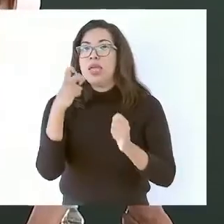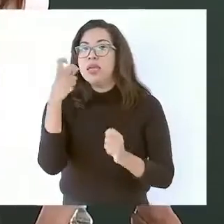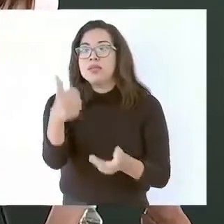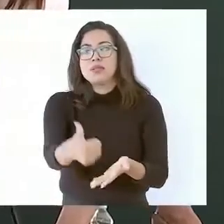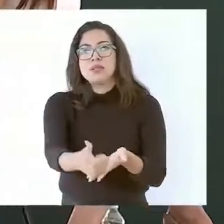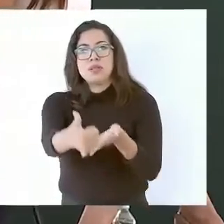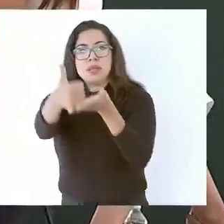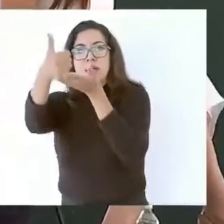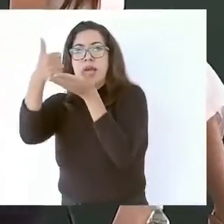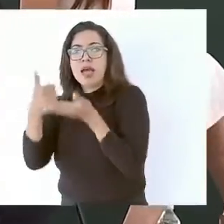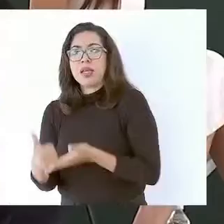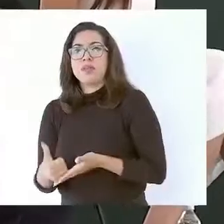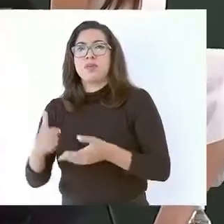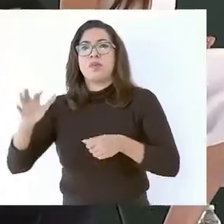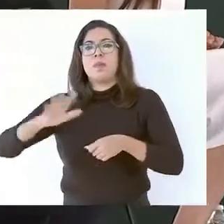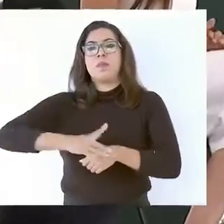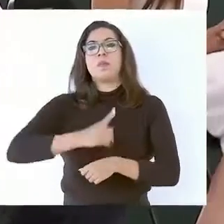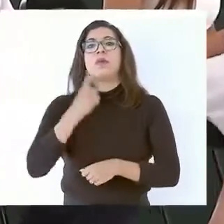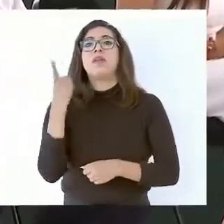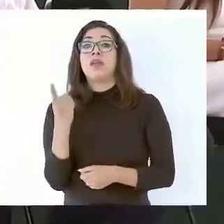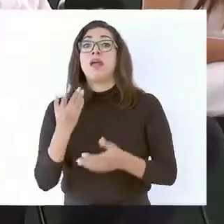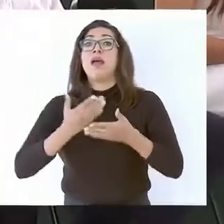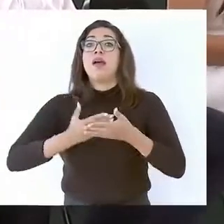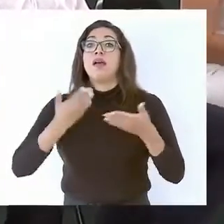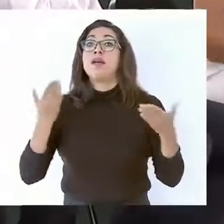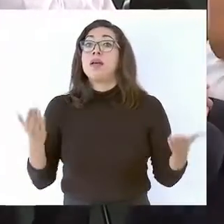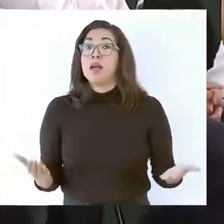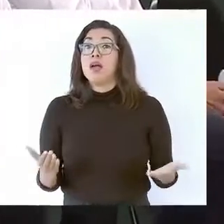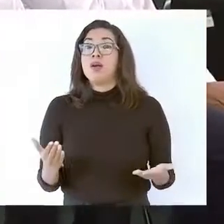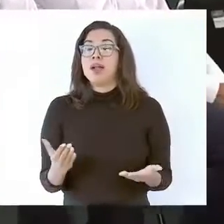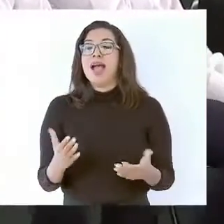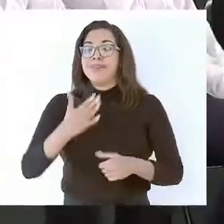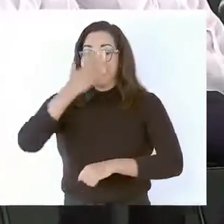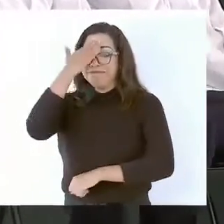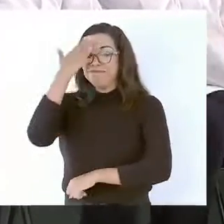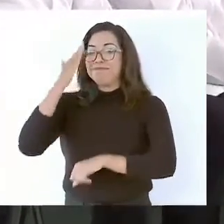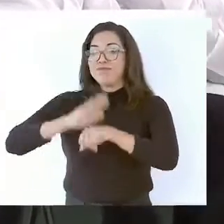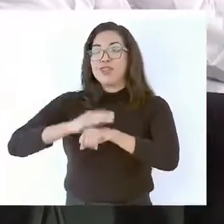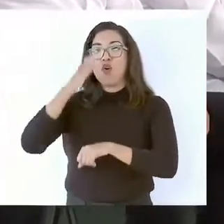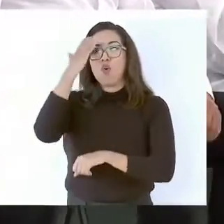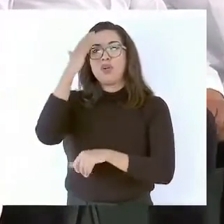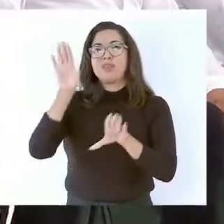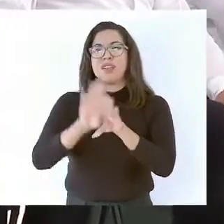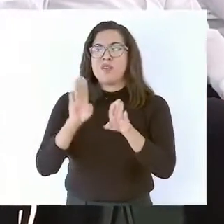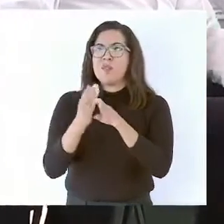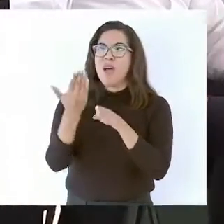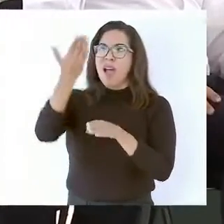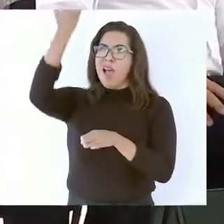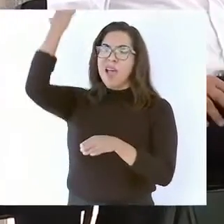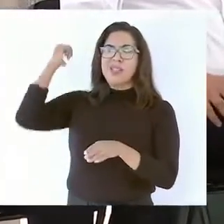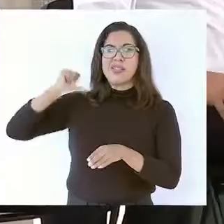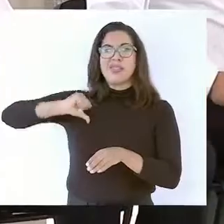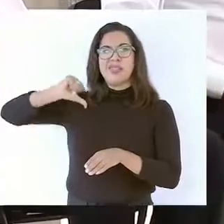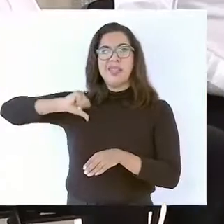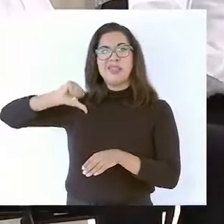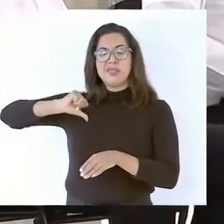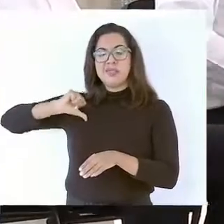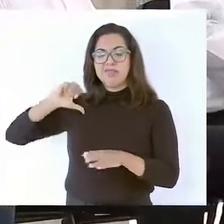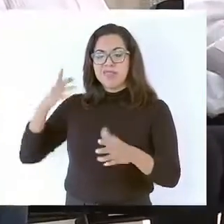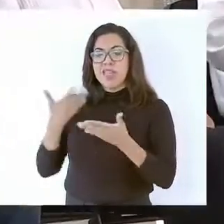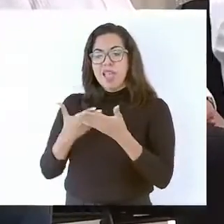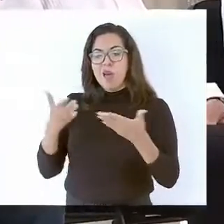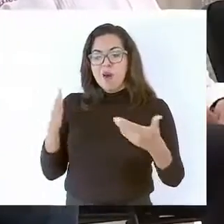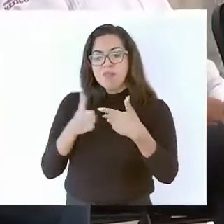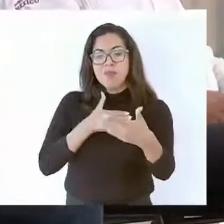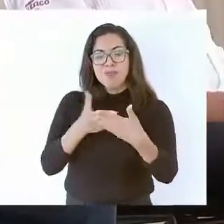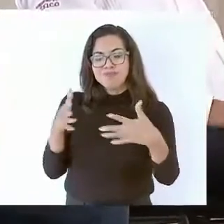la perspectiva moderna y vanguardista de nuestro origen ancestral. Y esto es parte esencial de la visión estratégica